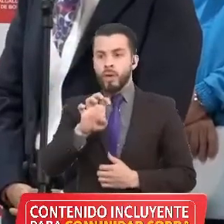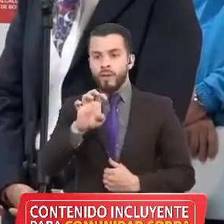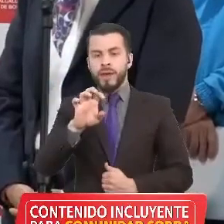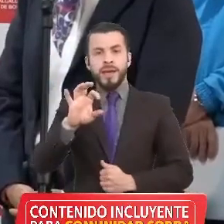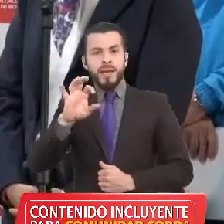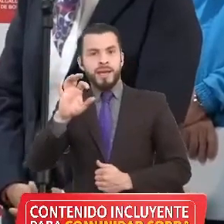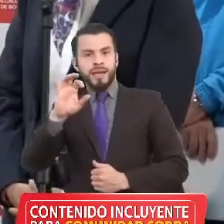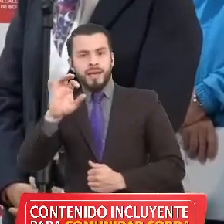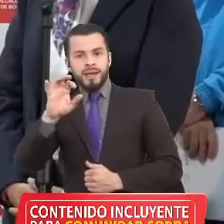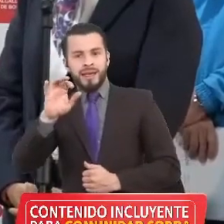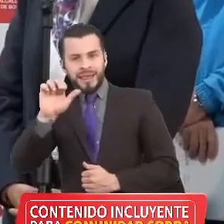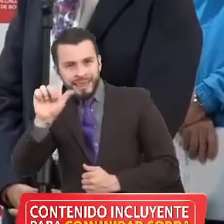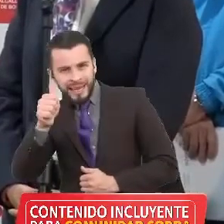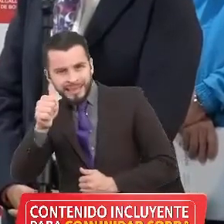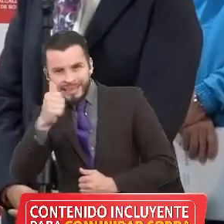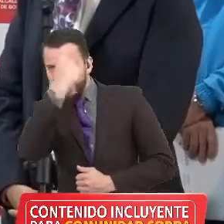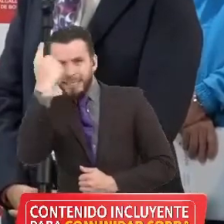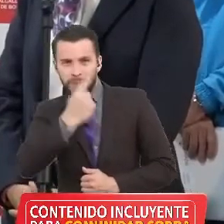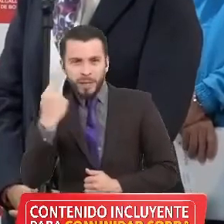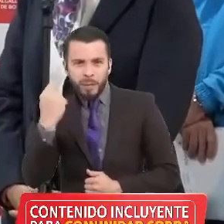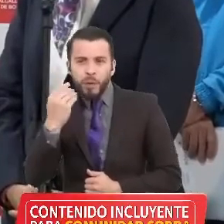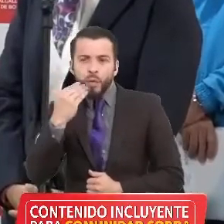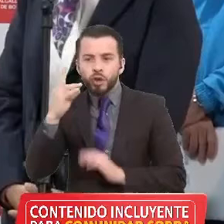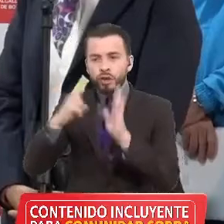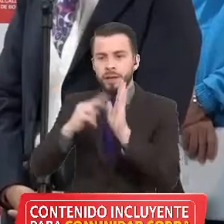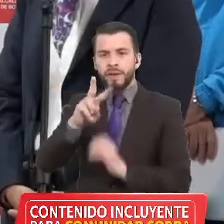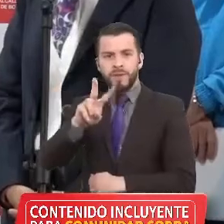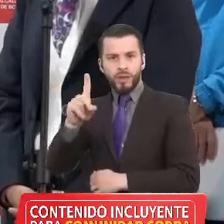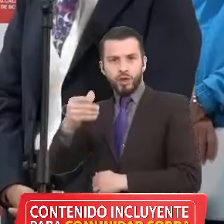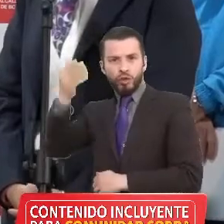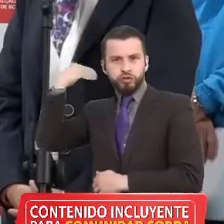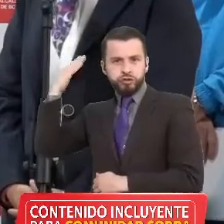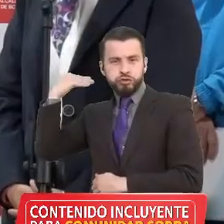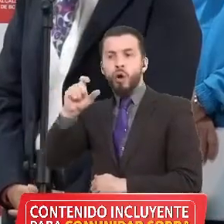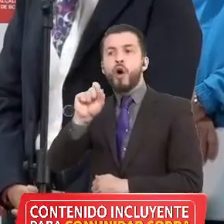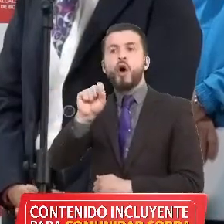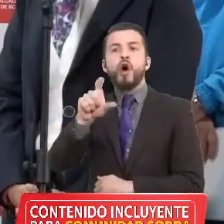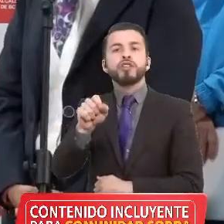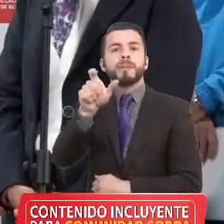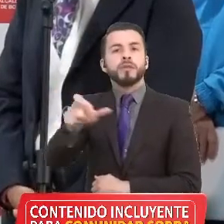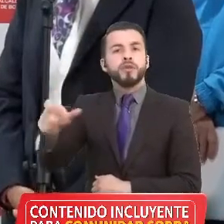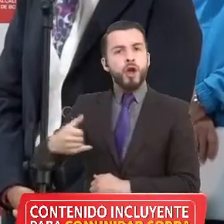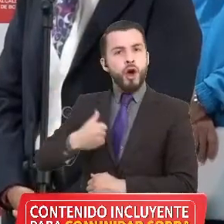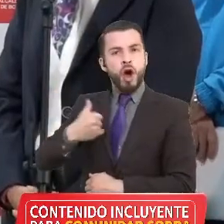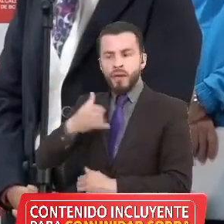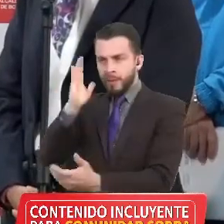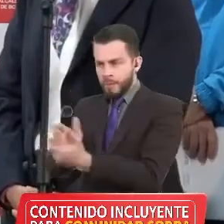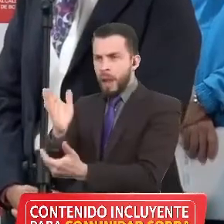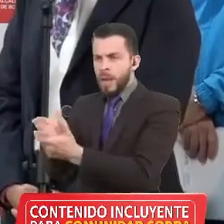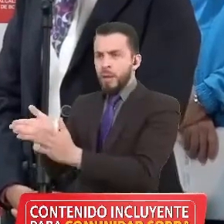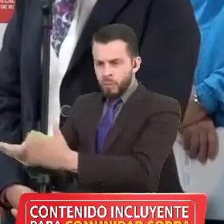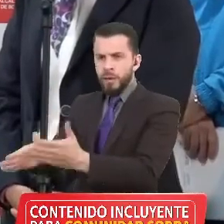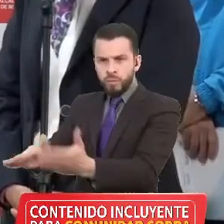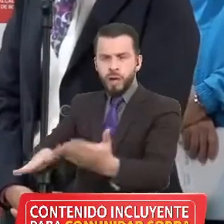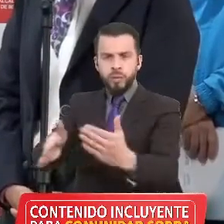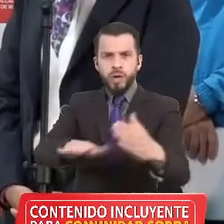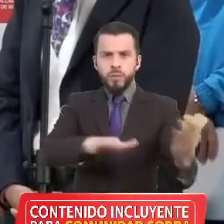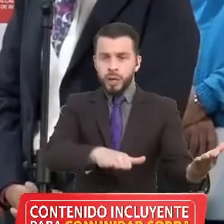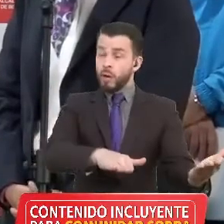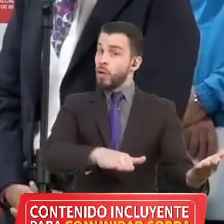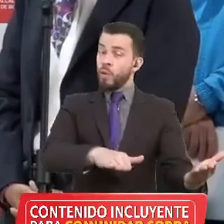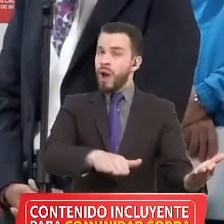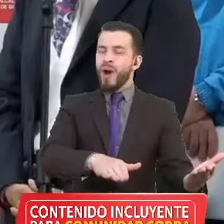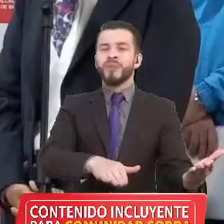jóvenes perdieron la vida en el marco de la protesta por la privación arbitraria de la vida del señor